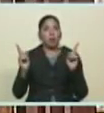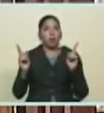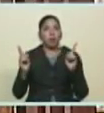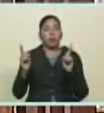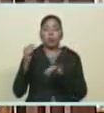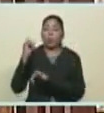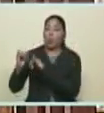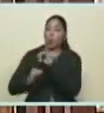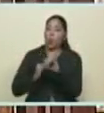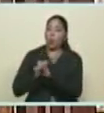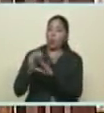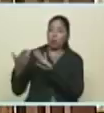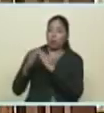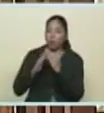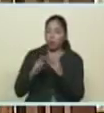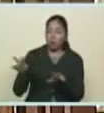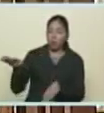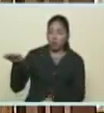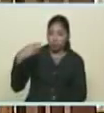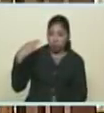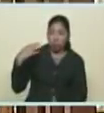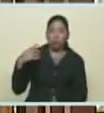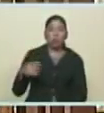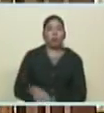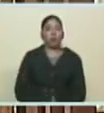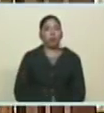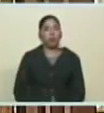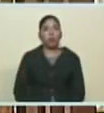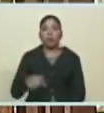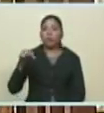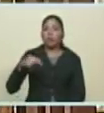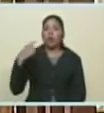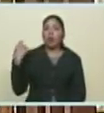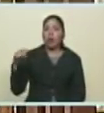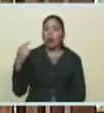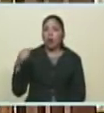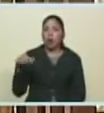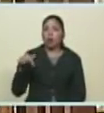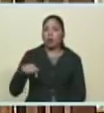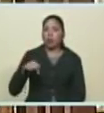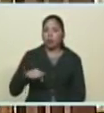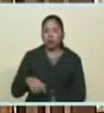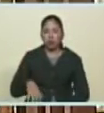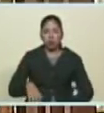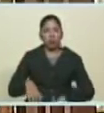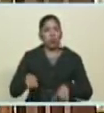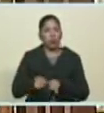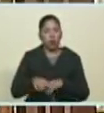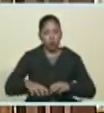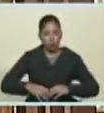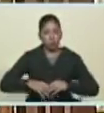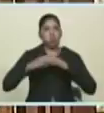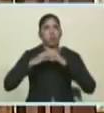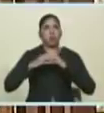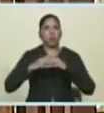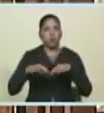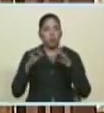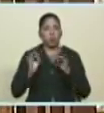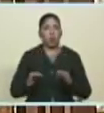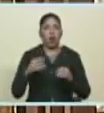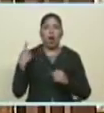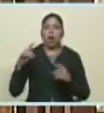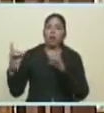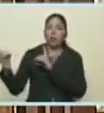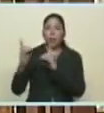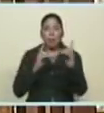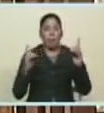comunidad internacional que el Consejo Federal de Gobierno goza de buena salud y es una gran instancia de diálogo y acción